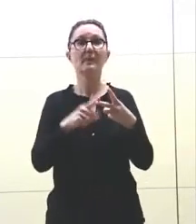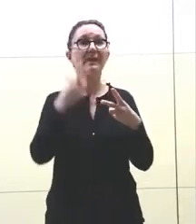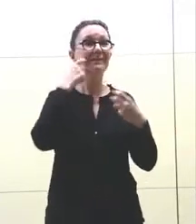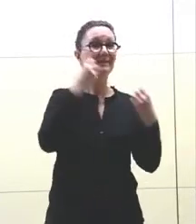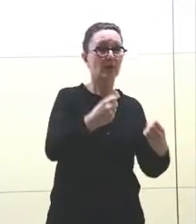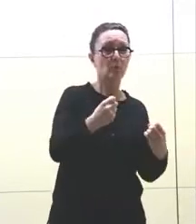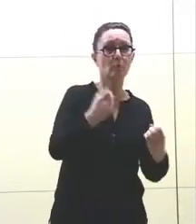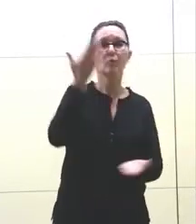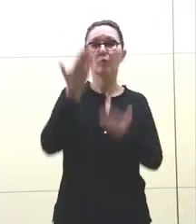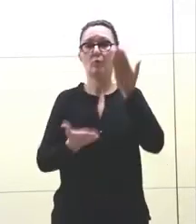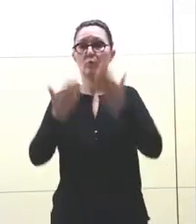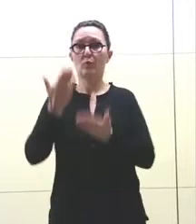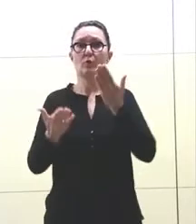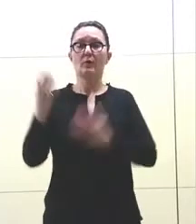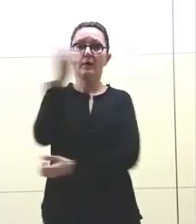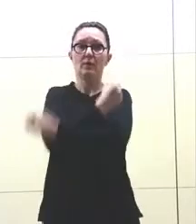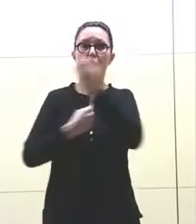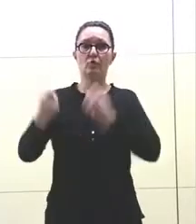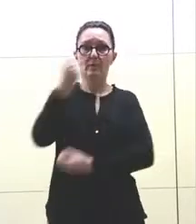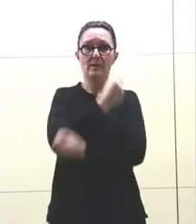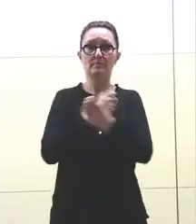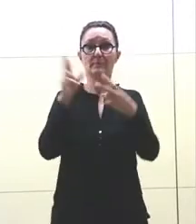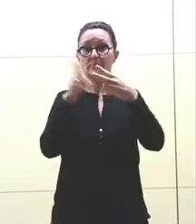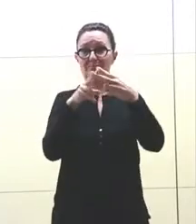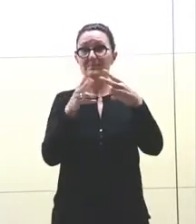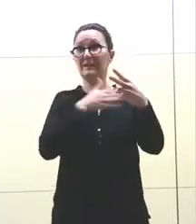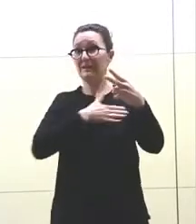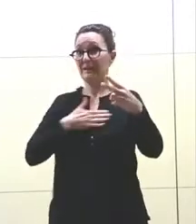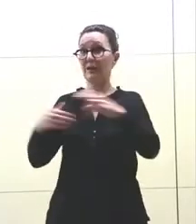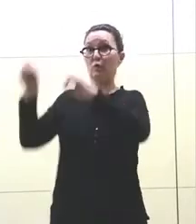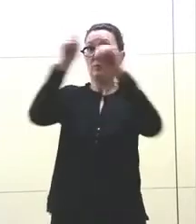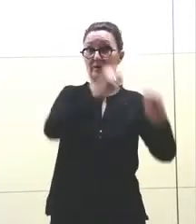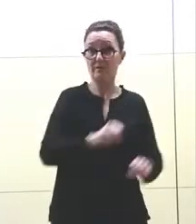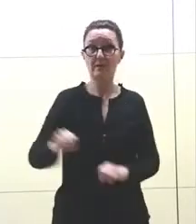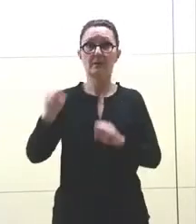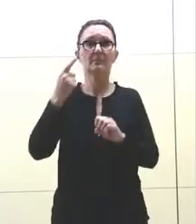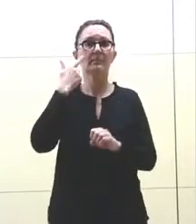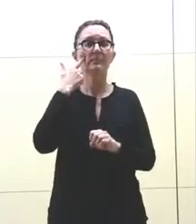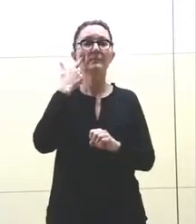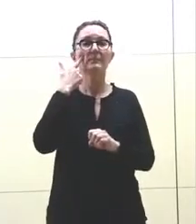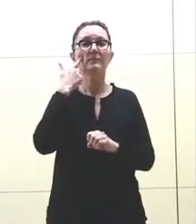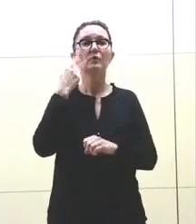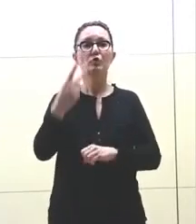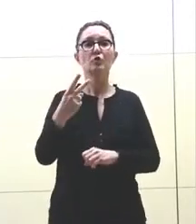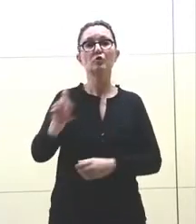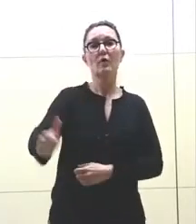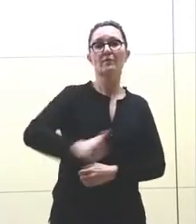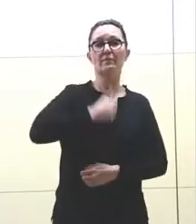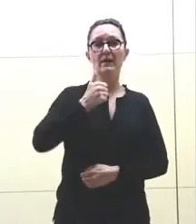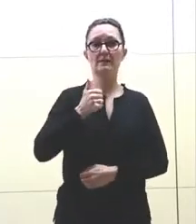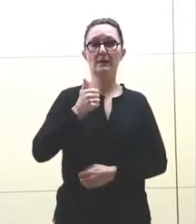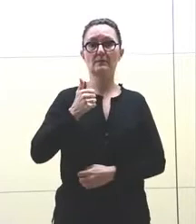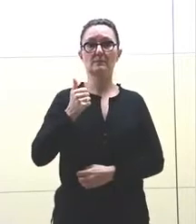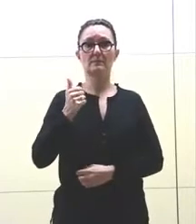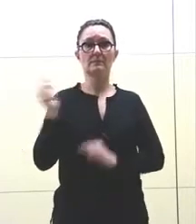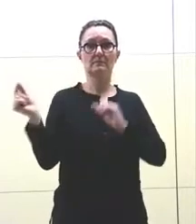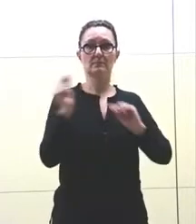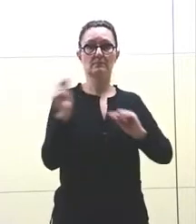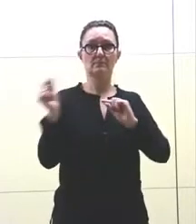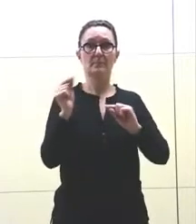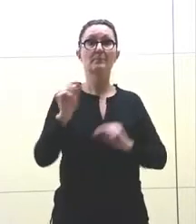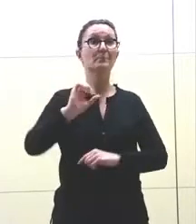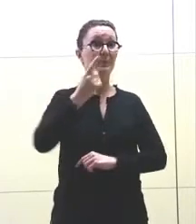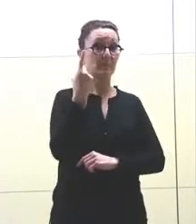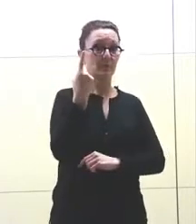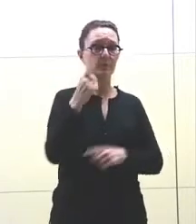a economía. Ahora intentaré defender que son 2 falsas dicotomías. La primera